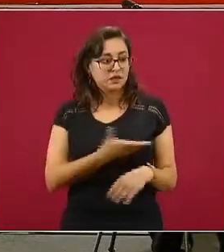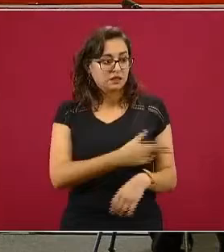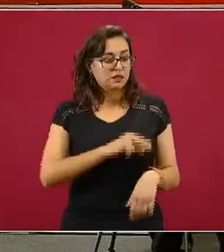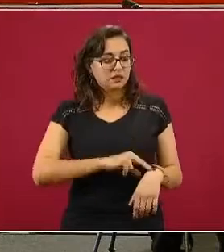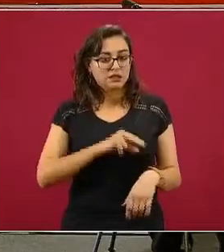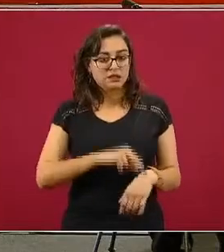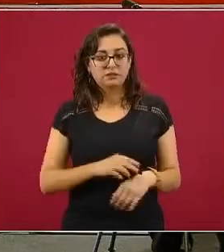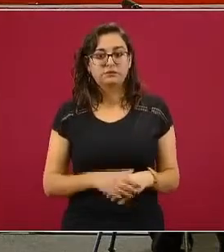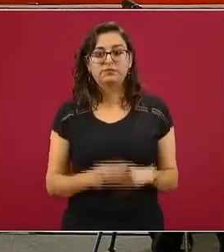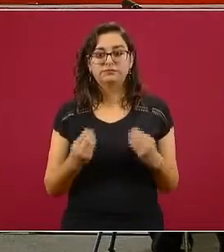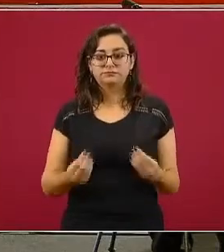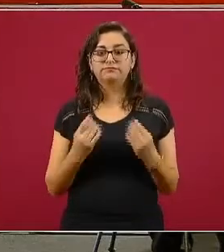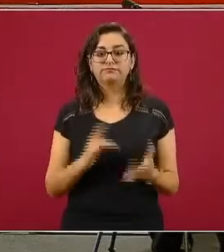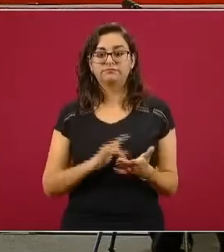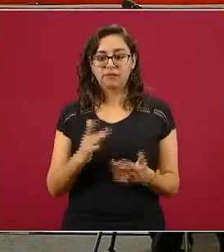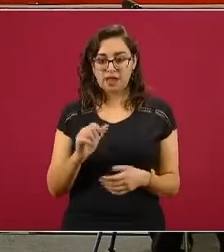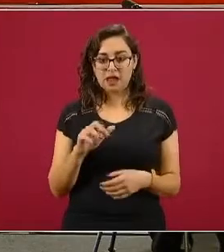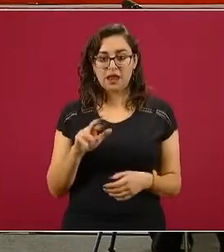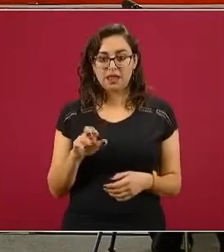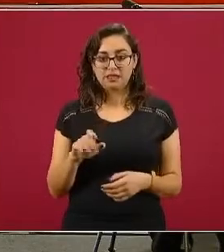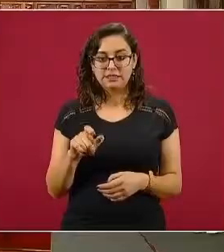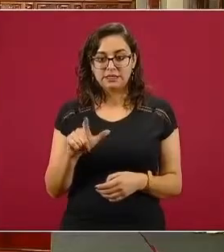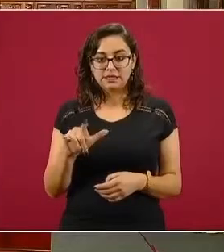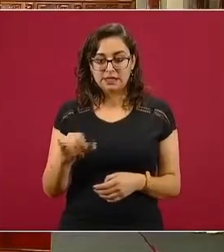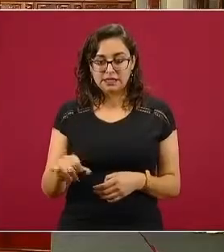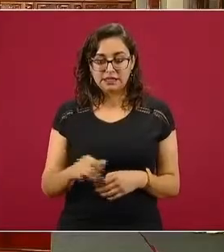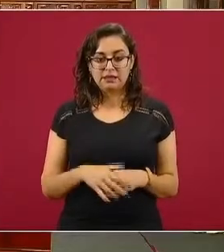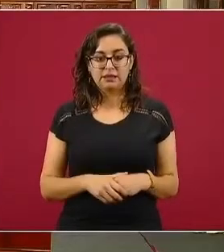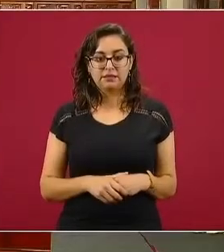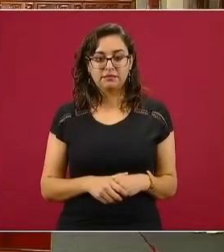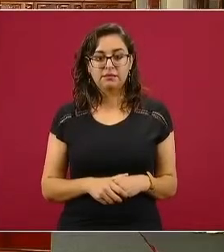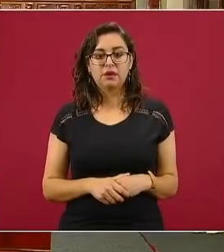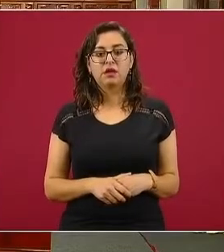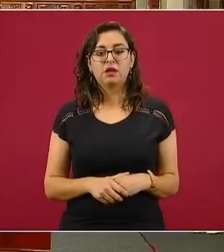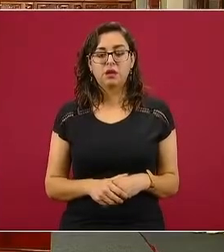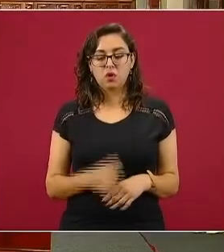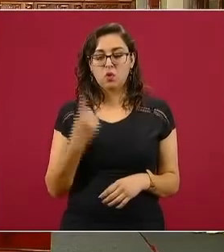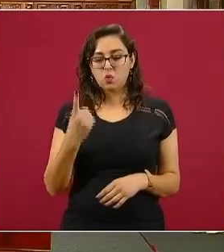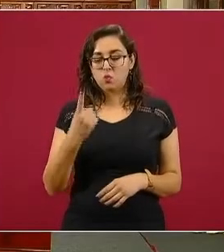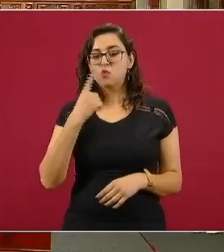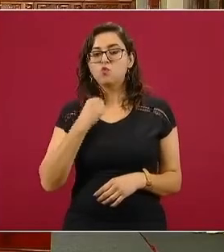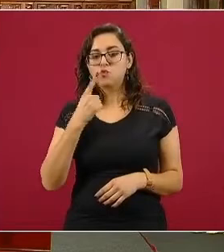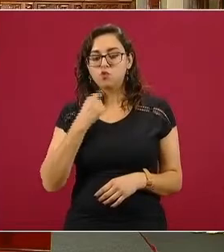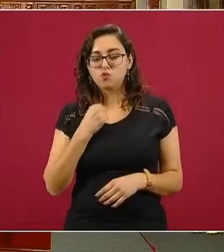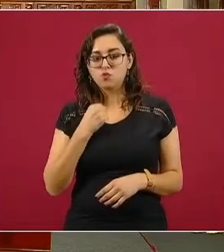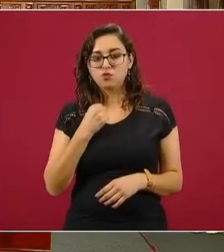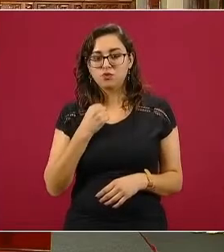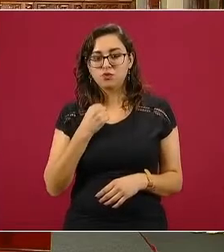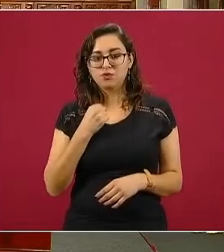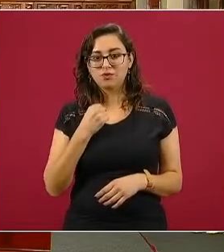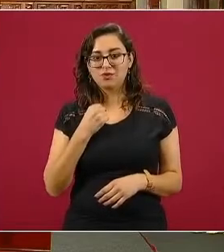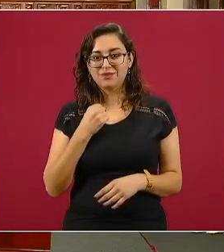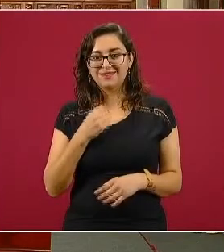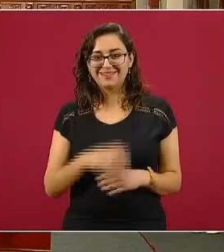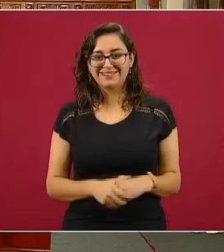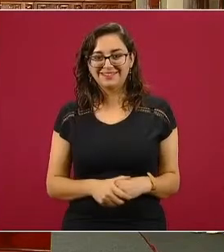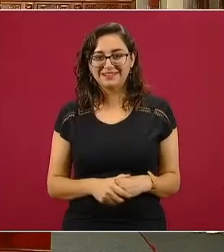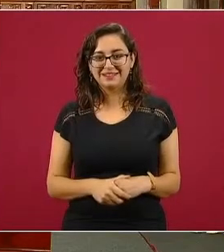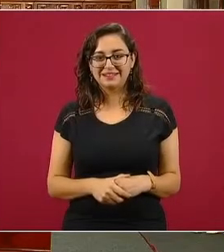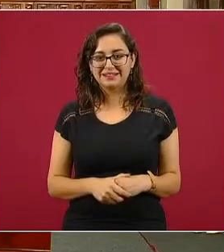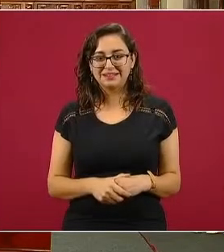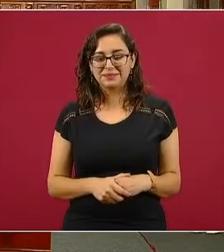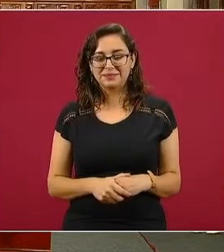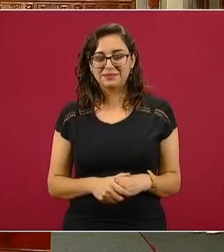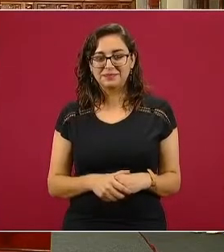Ricardo Cortés. Muchas gracias, Araceli, por la corrección. Es 1 rojo, 19 naranjas, 11 amarillos, 1 verde. Ya está